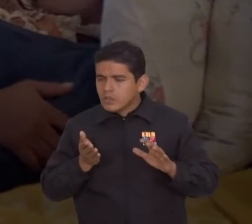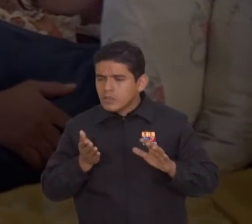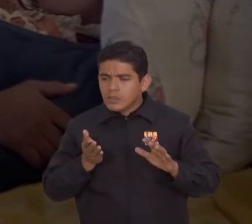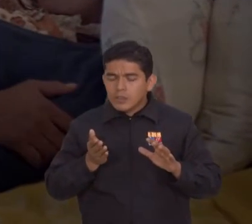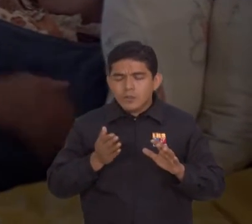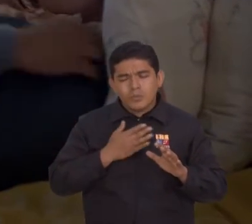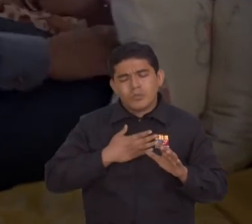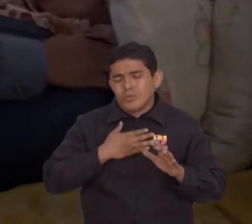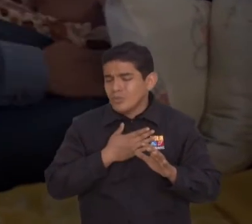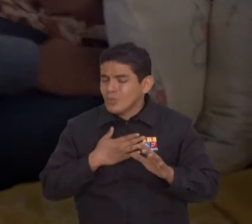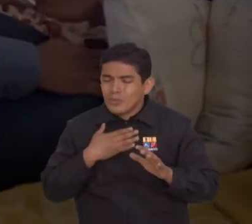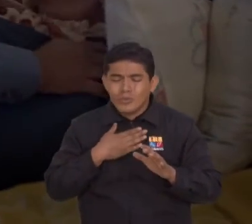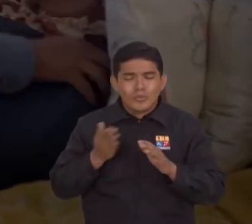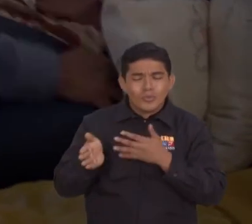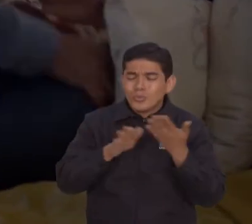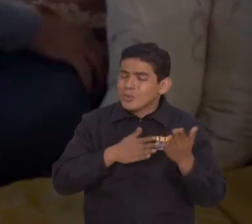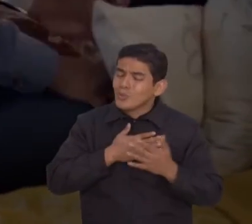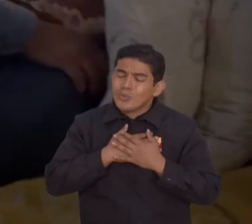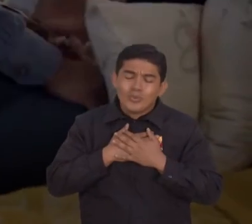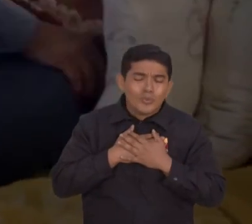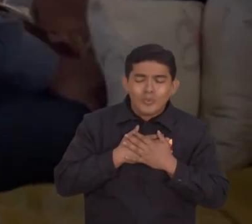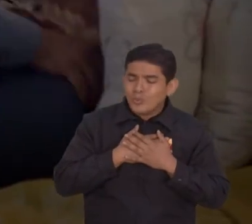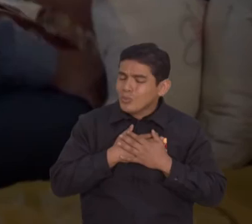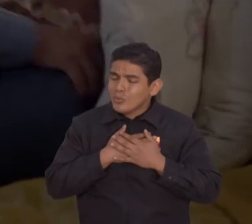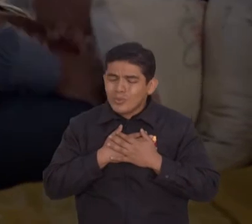No se me muera ahora, mamá. Mamá.